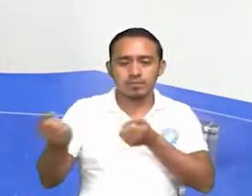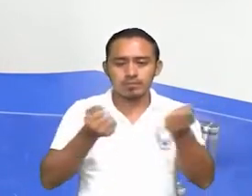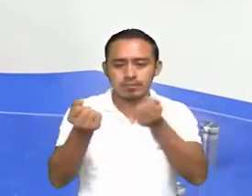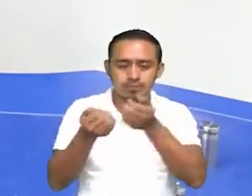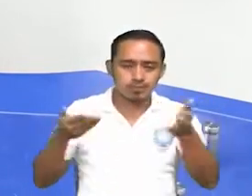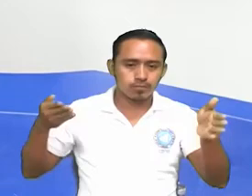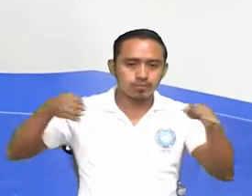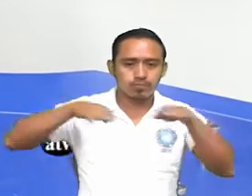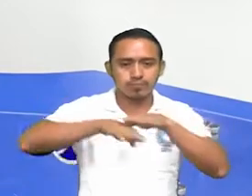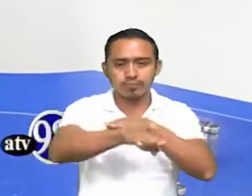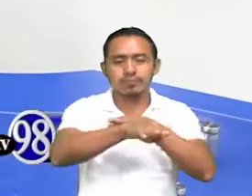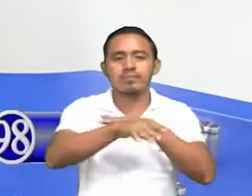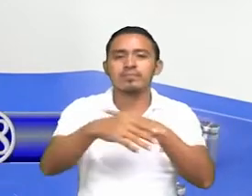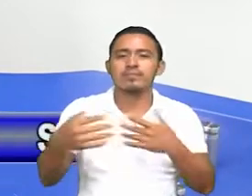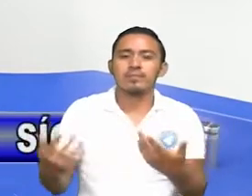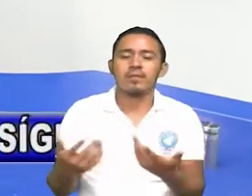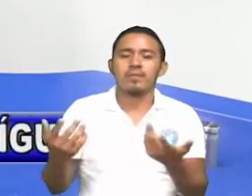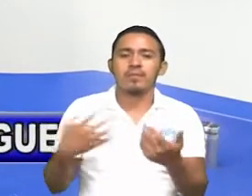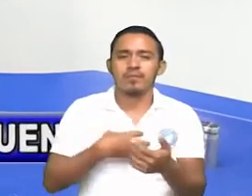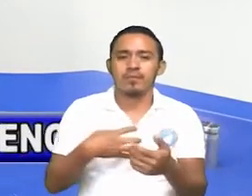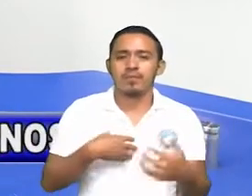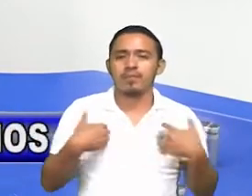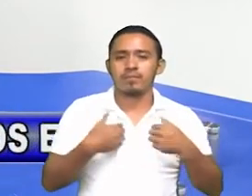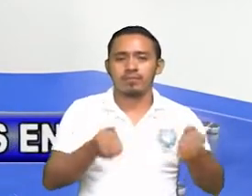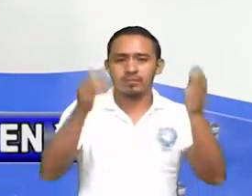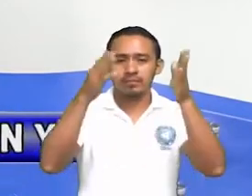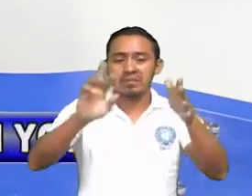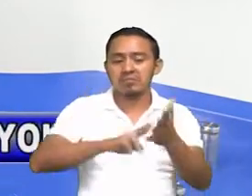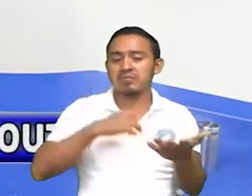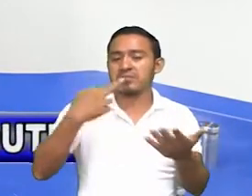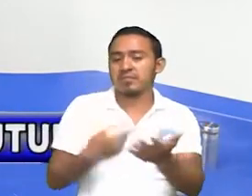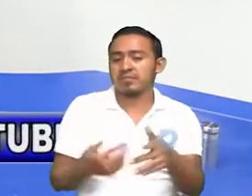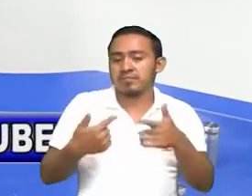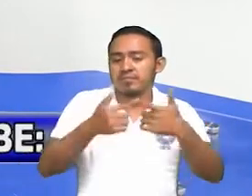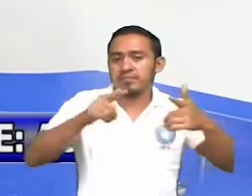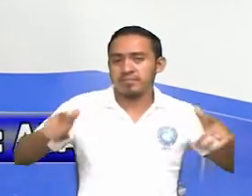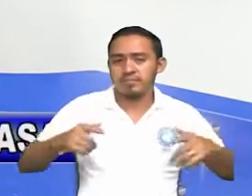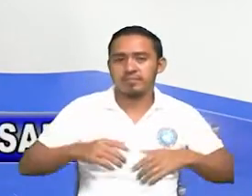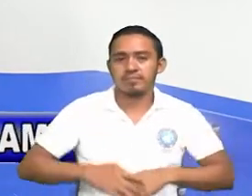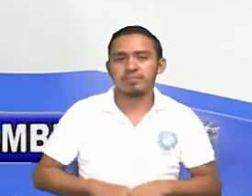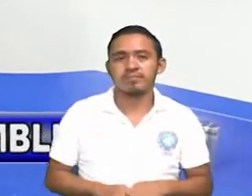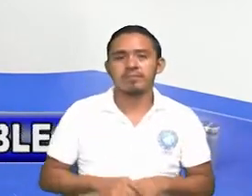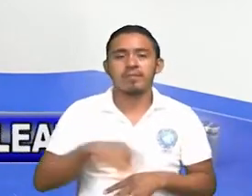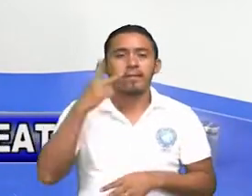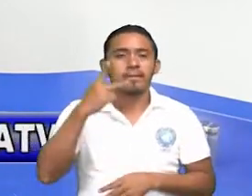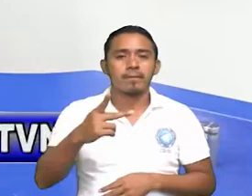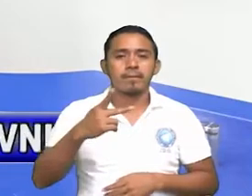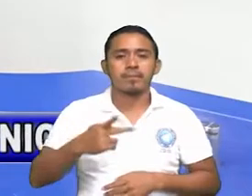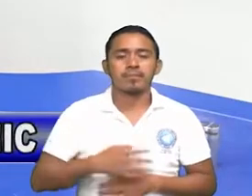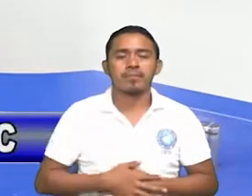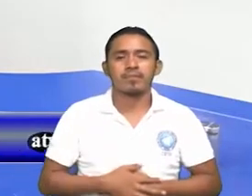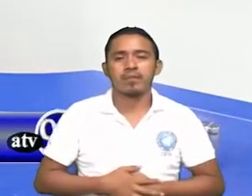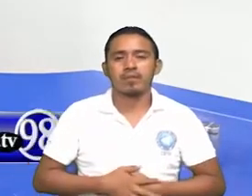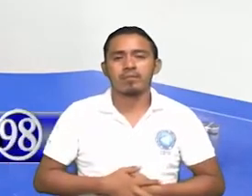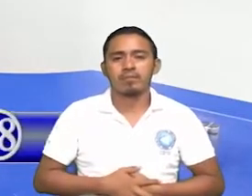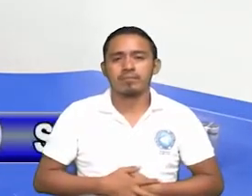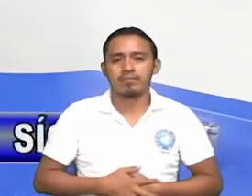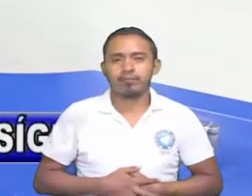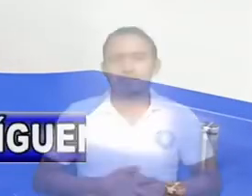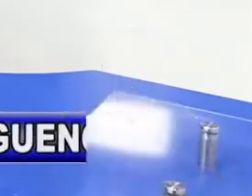móvil, esto como parte del servicio de salud gratuita que garantiza el gobierno. Veamos los detalles en la siguiente